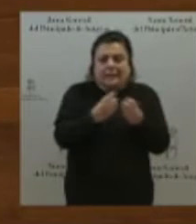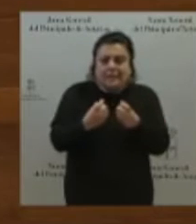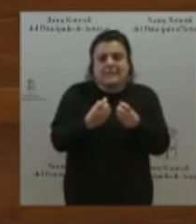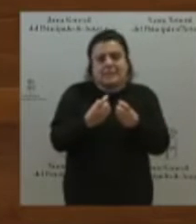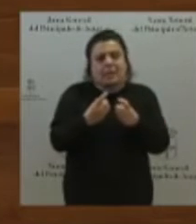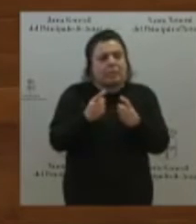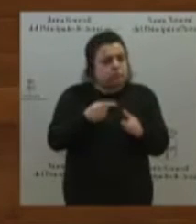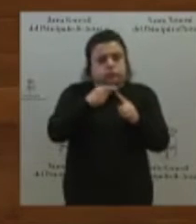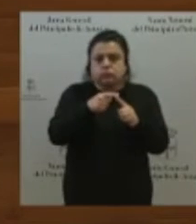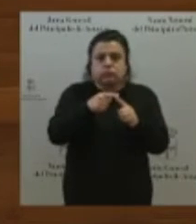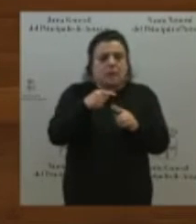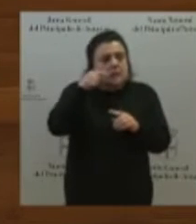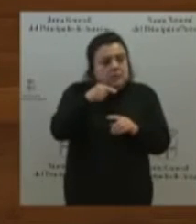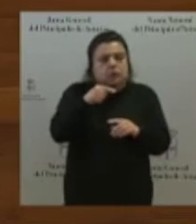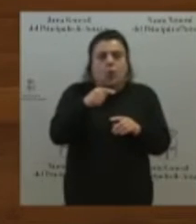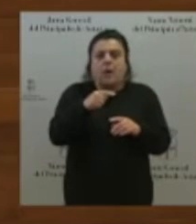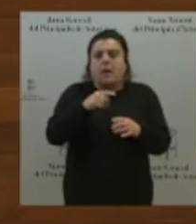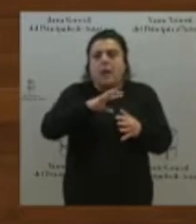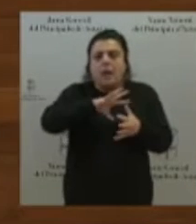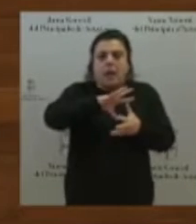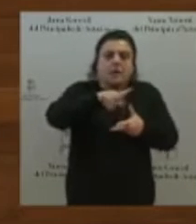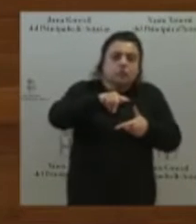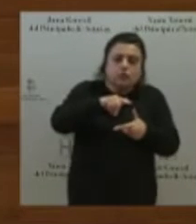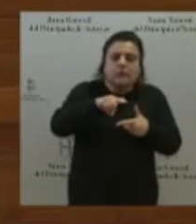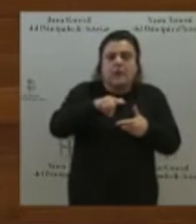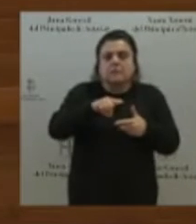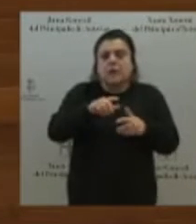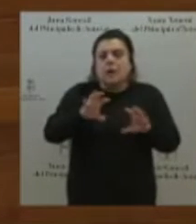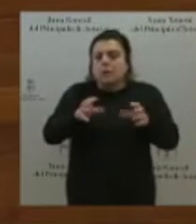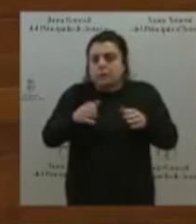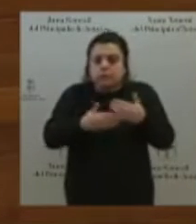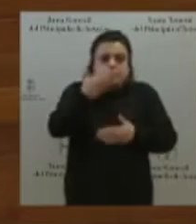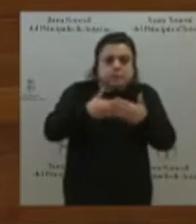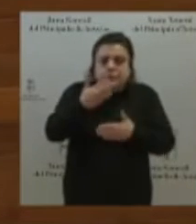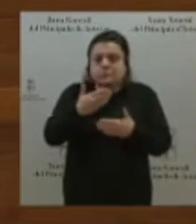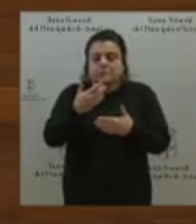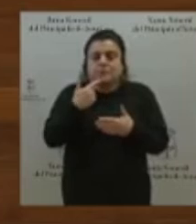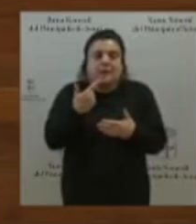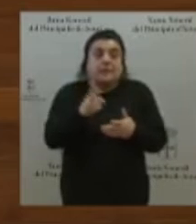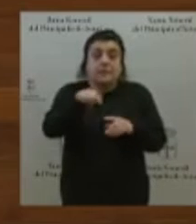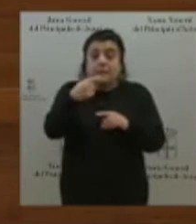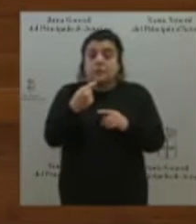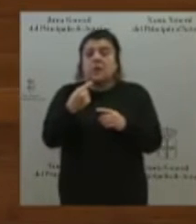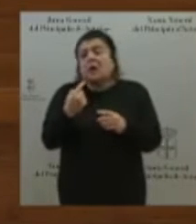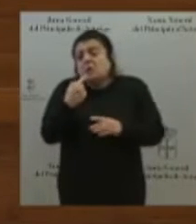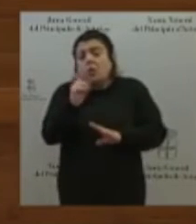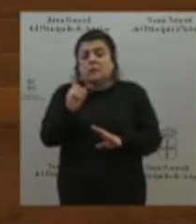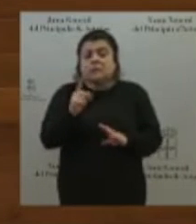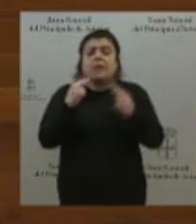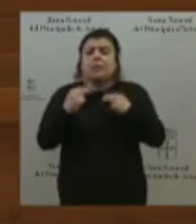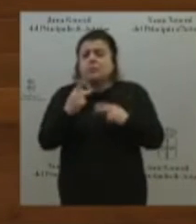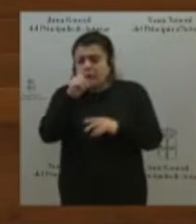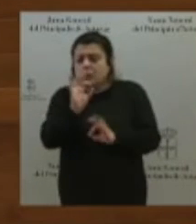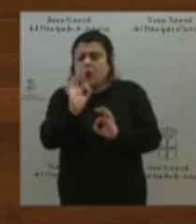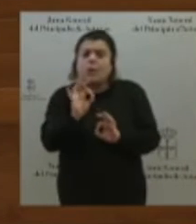comunicación, como nos pasa muchas veces, que se nos echa a veces en cara. Recuerda, señor diputado, cuando dicen, no, y es que usted, en vez de decirlo en los medios de comunicación, digámoslo a mí, que estamos cansados de